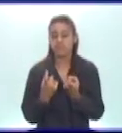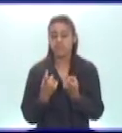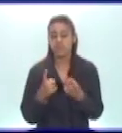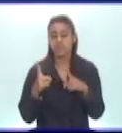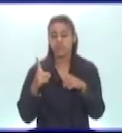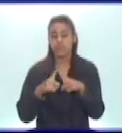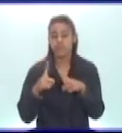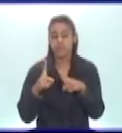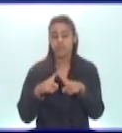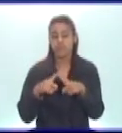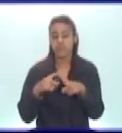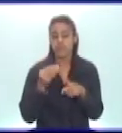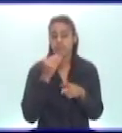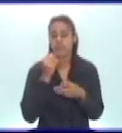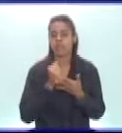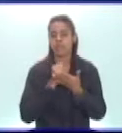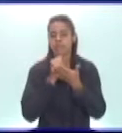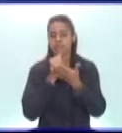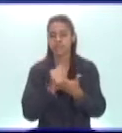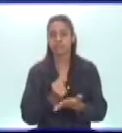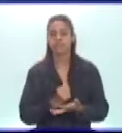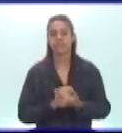tareas nos puede colaborar.